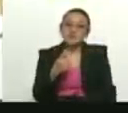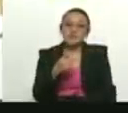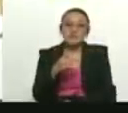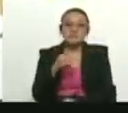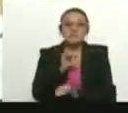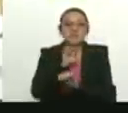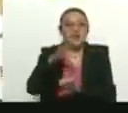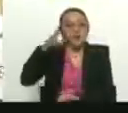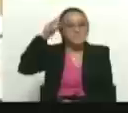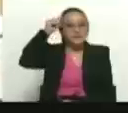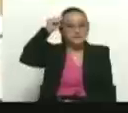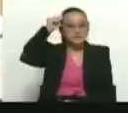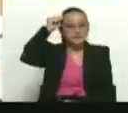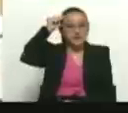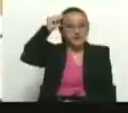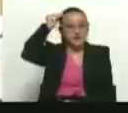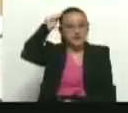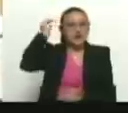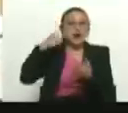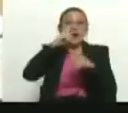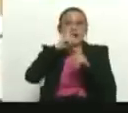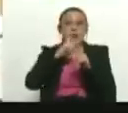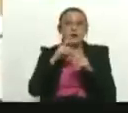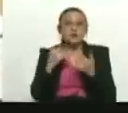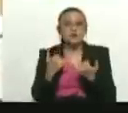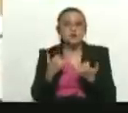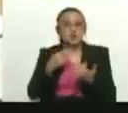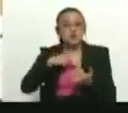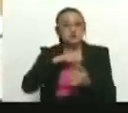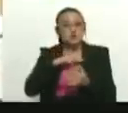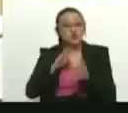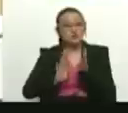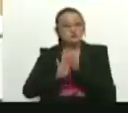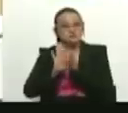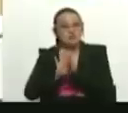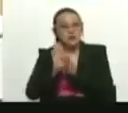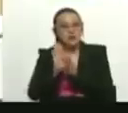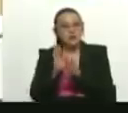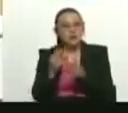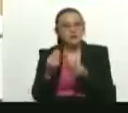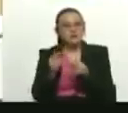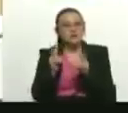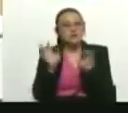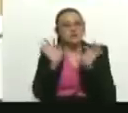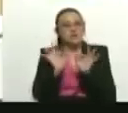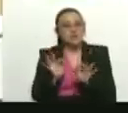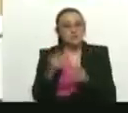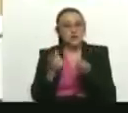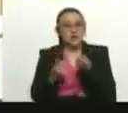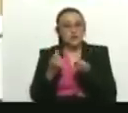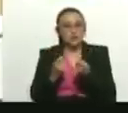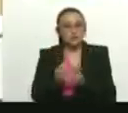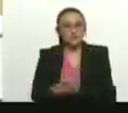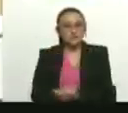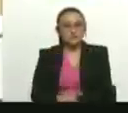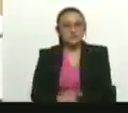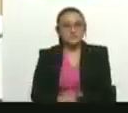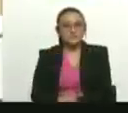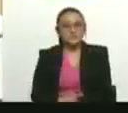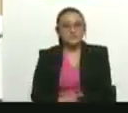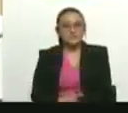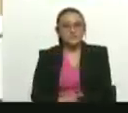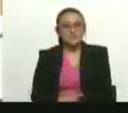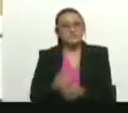aprendizaje de estos años, hemos ido saliendo adelante en la construcción de un nuevo modelo económico basado